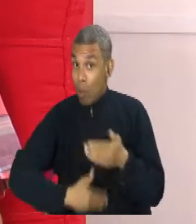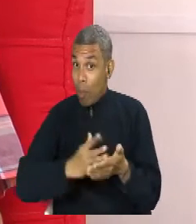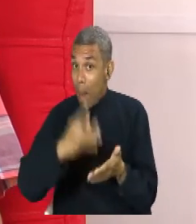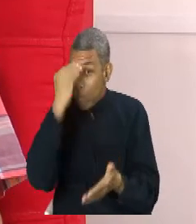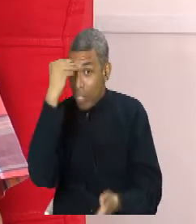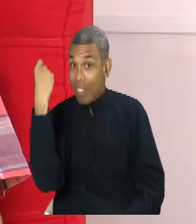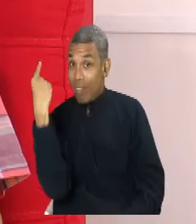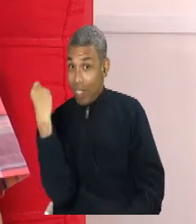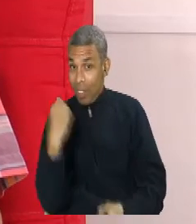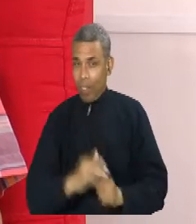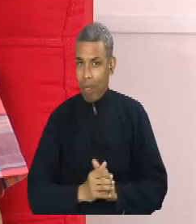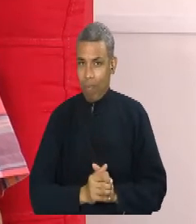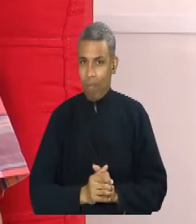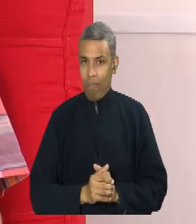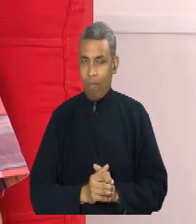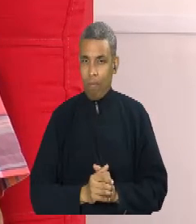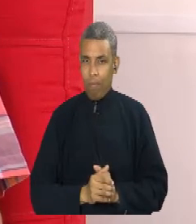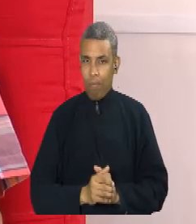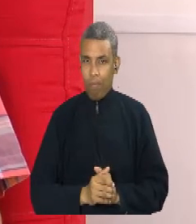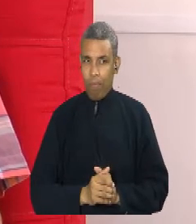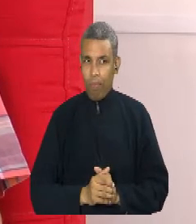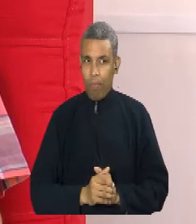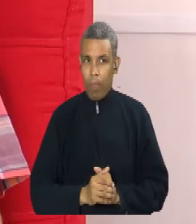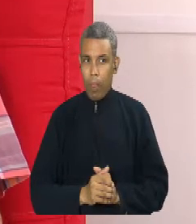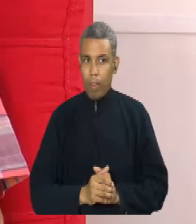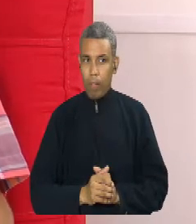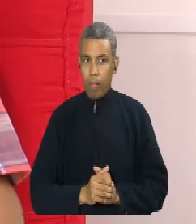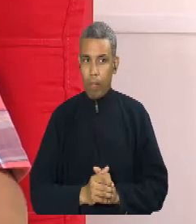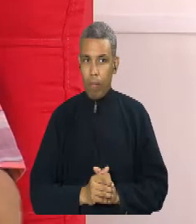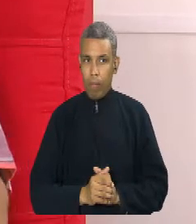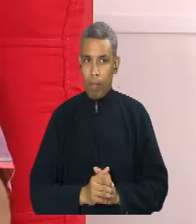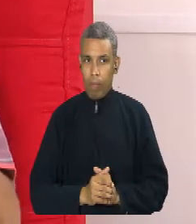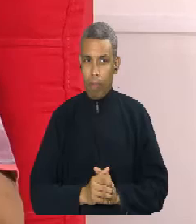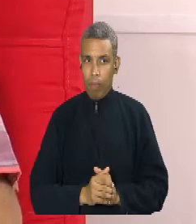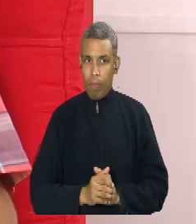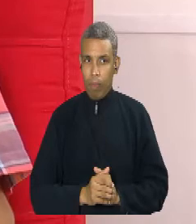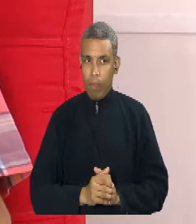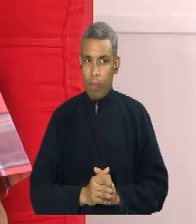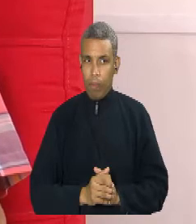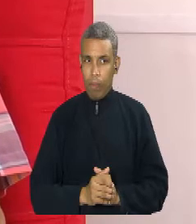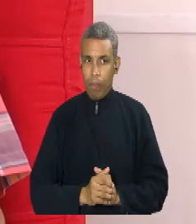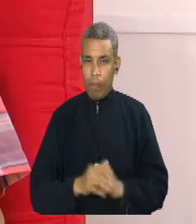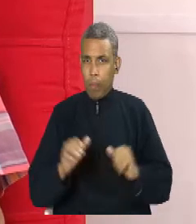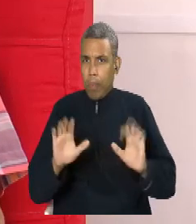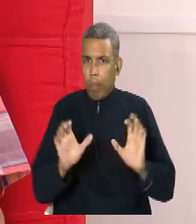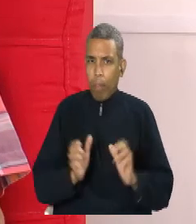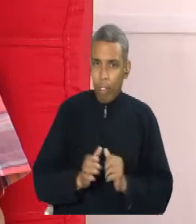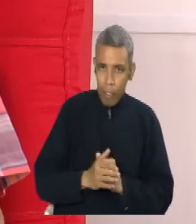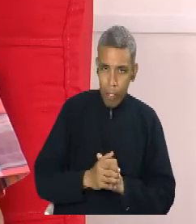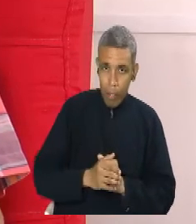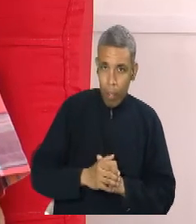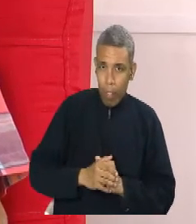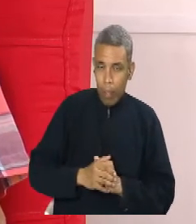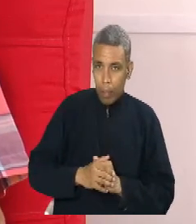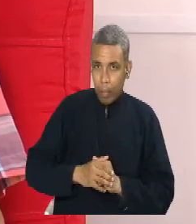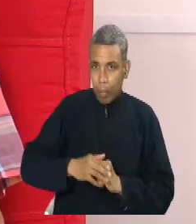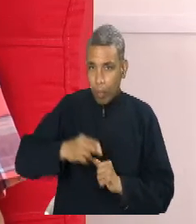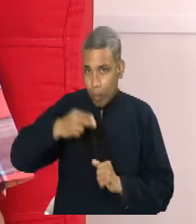hijastra quiere una pecera lo de menos darle la pecera para quién